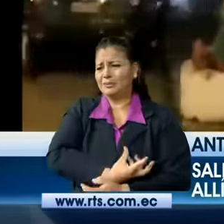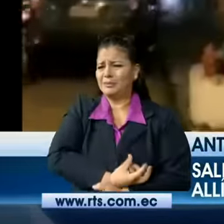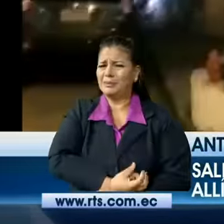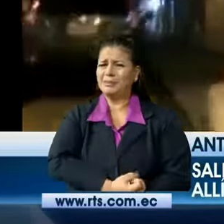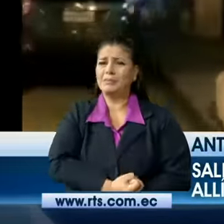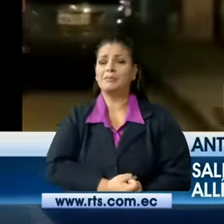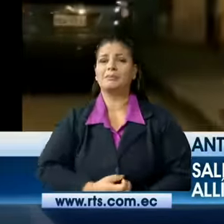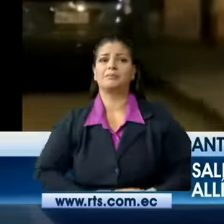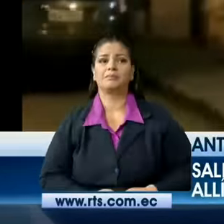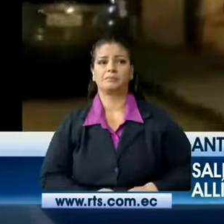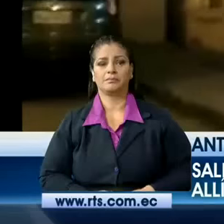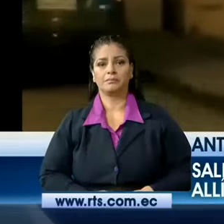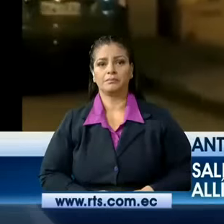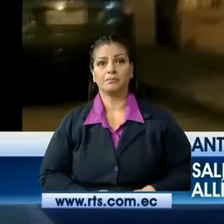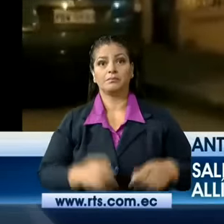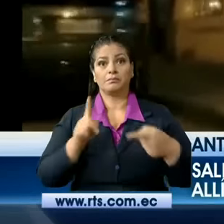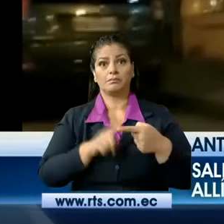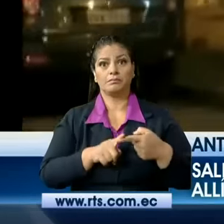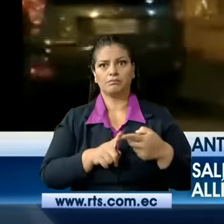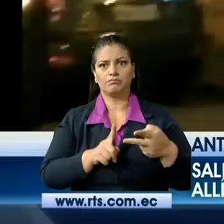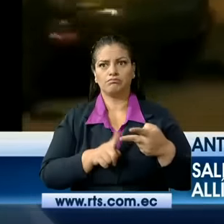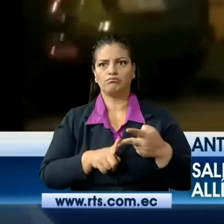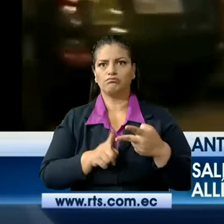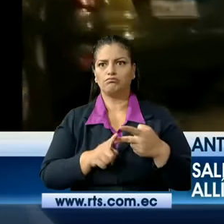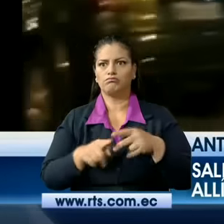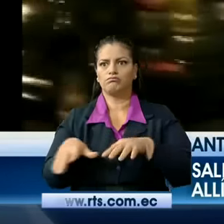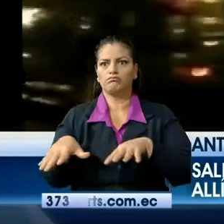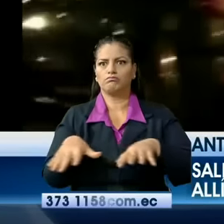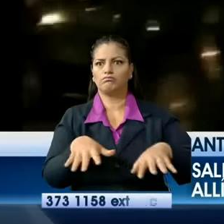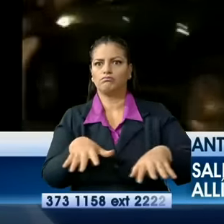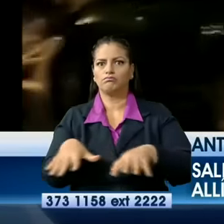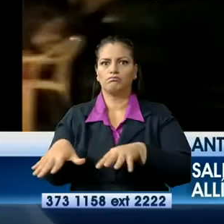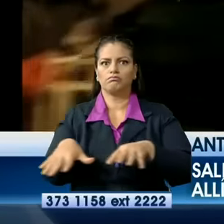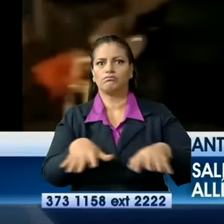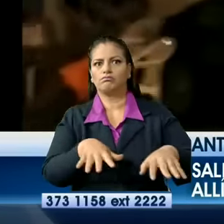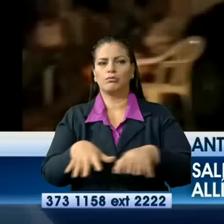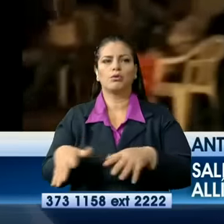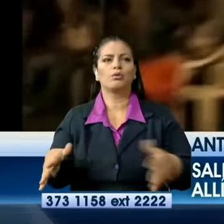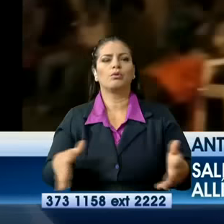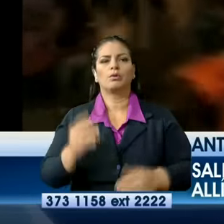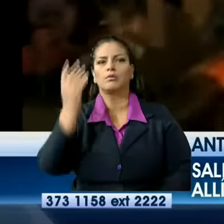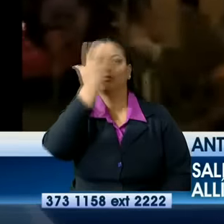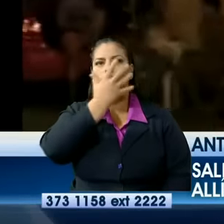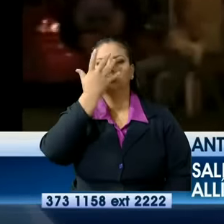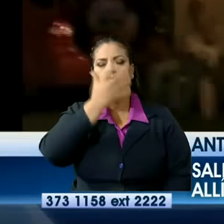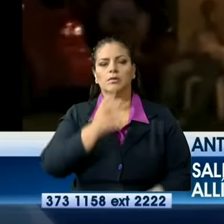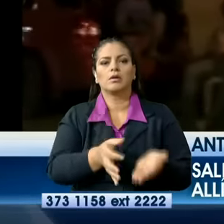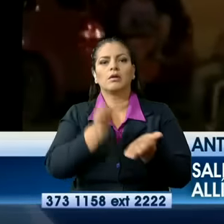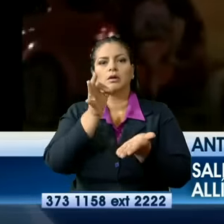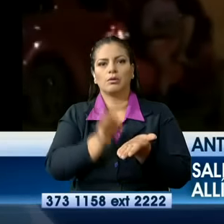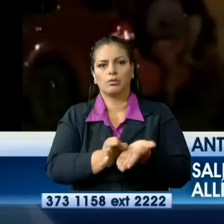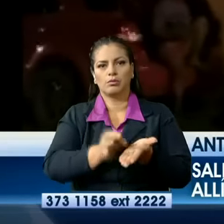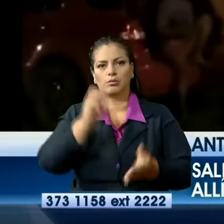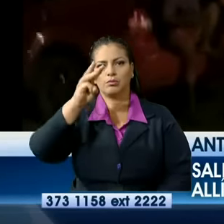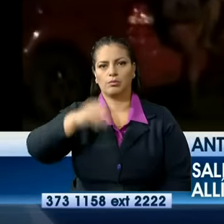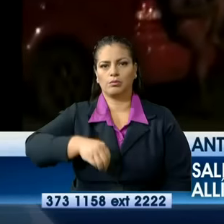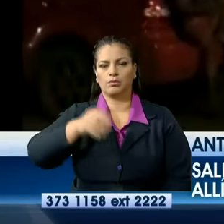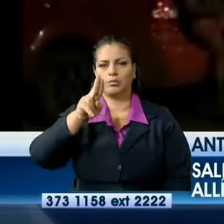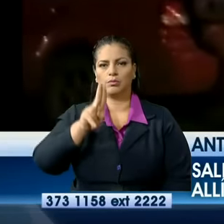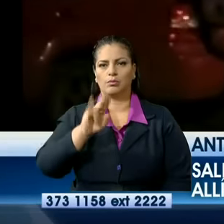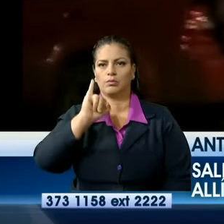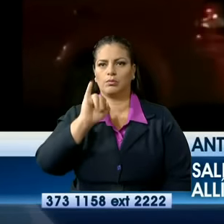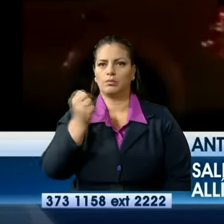que ambos movimientos telúricos tuvieron como epicentro la isla de Muisne, en Esmeraldas. Moradores del cantón